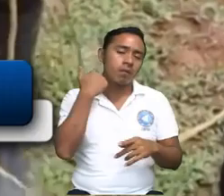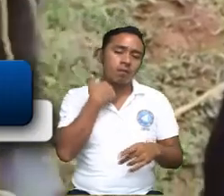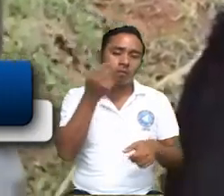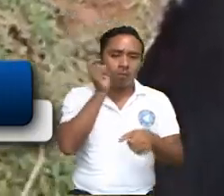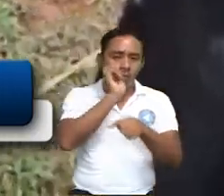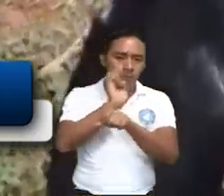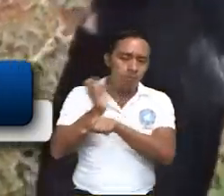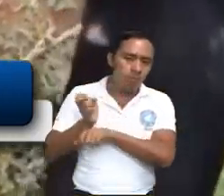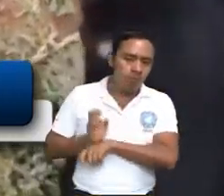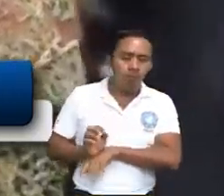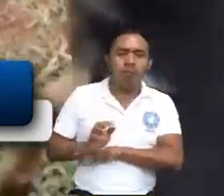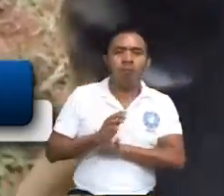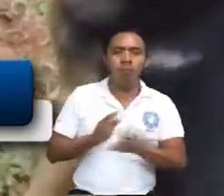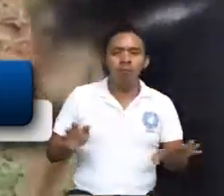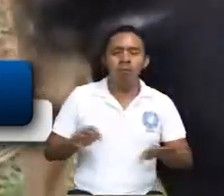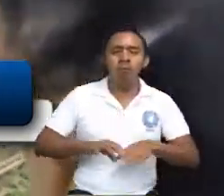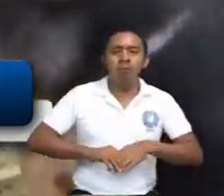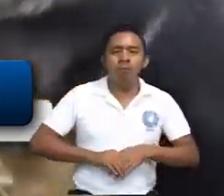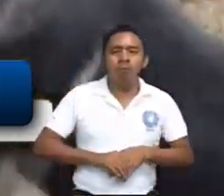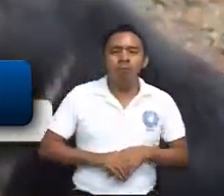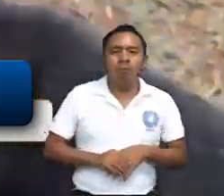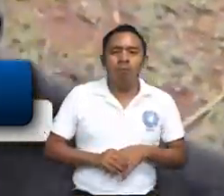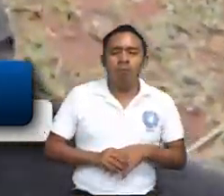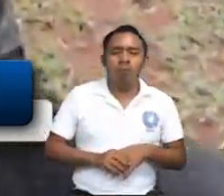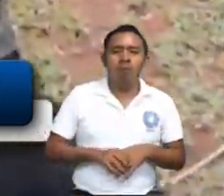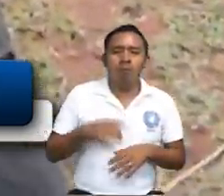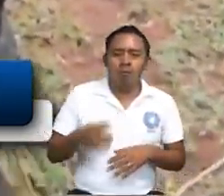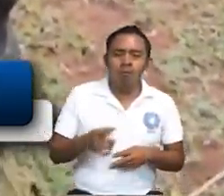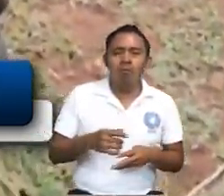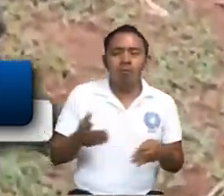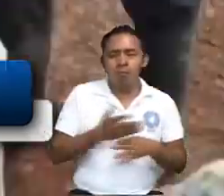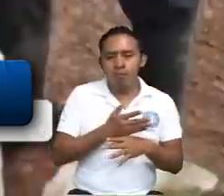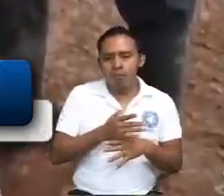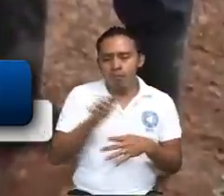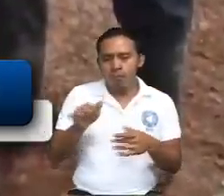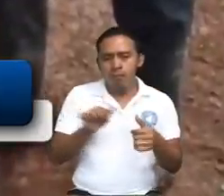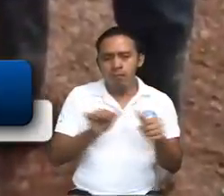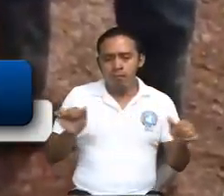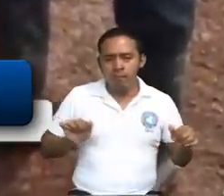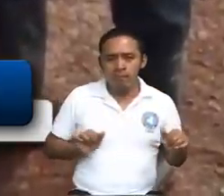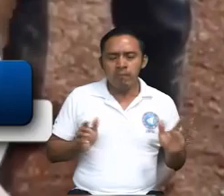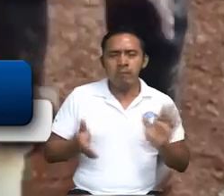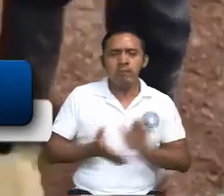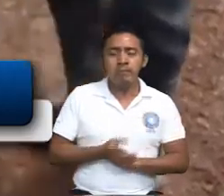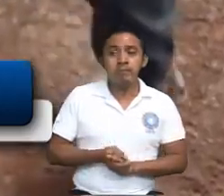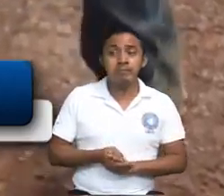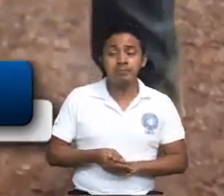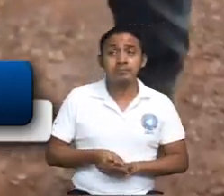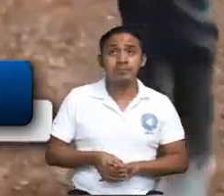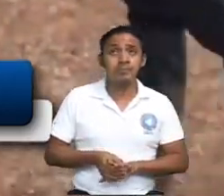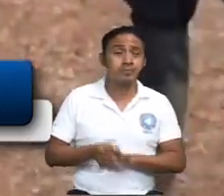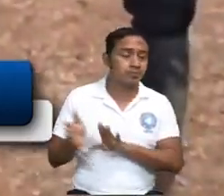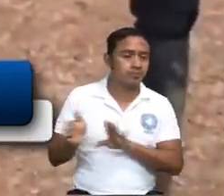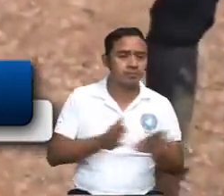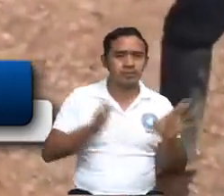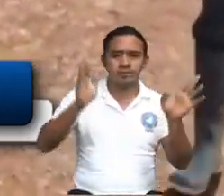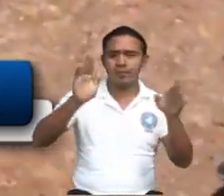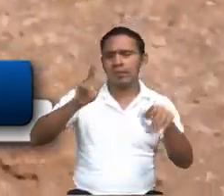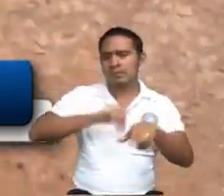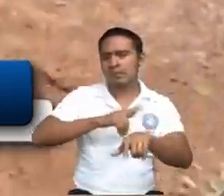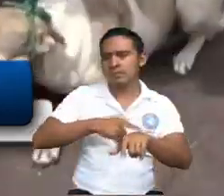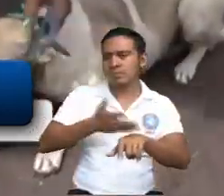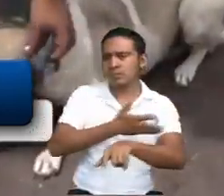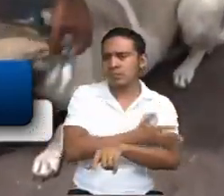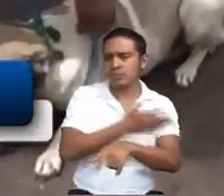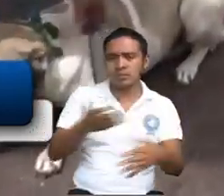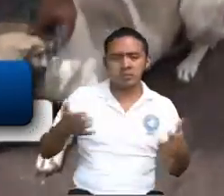observación, vigilar esos síntomas y signos en el animal. Okay. Doctor, en gobiernos anteriores era difícil ver esta